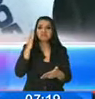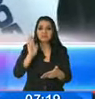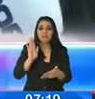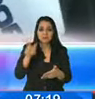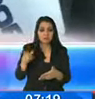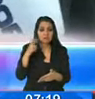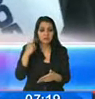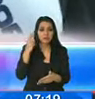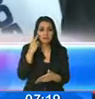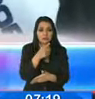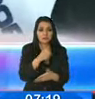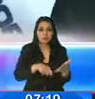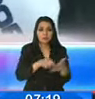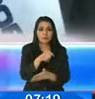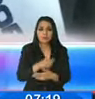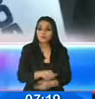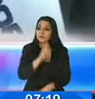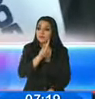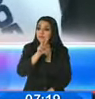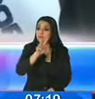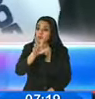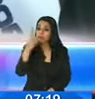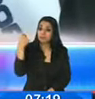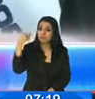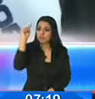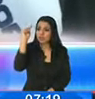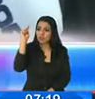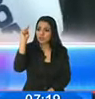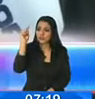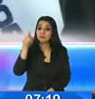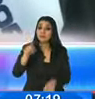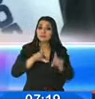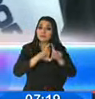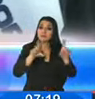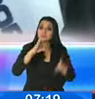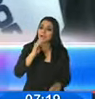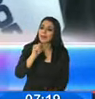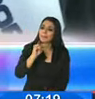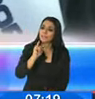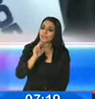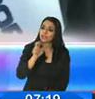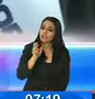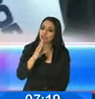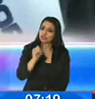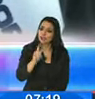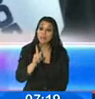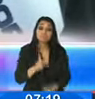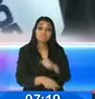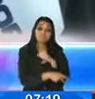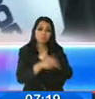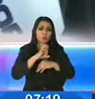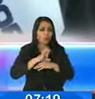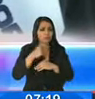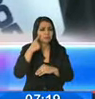la razón. Son 125 millones de glosa para Caminosca. Realmente Petroecuador espera mucho